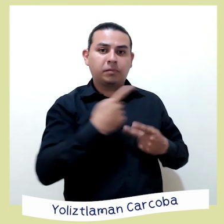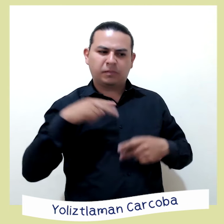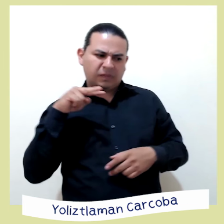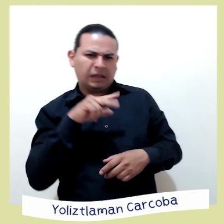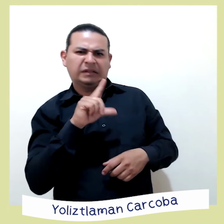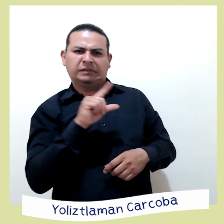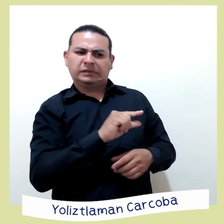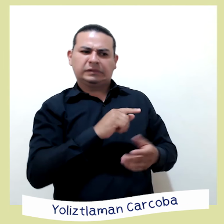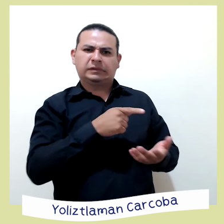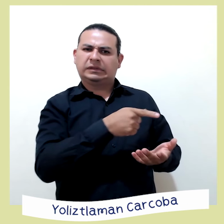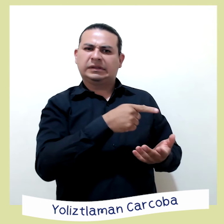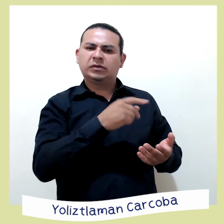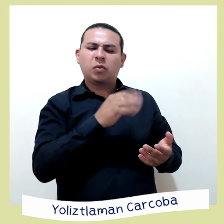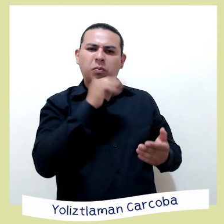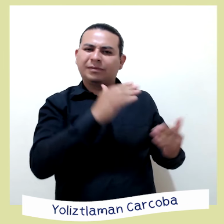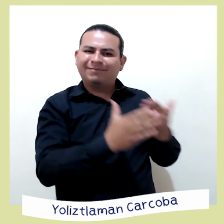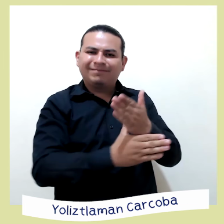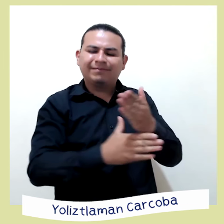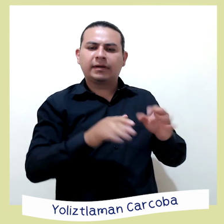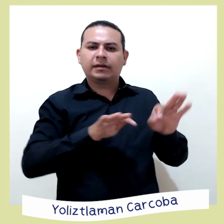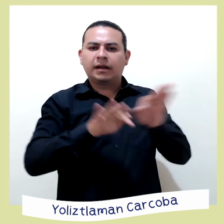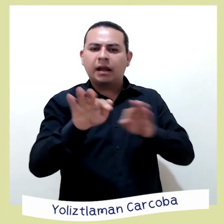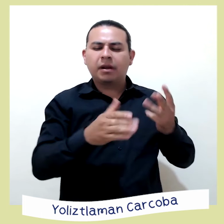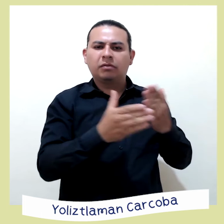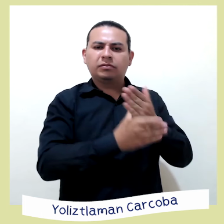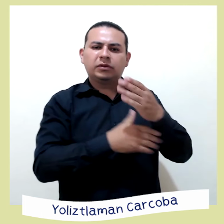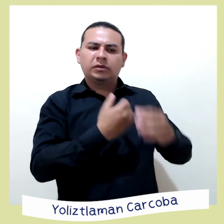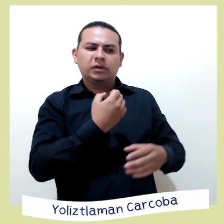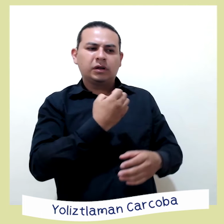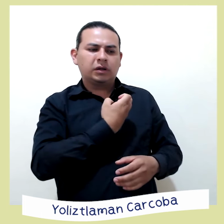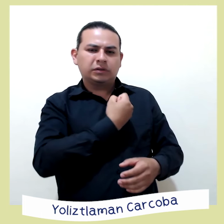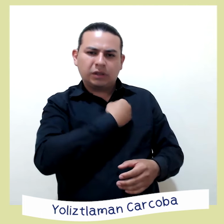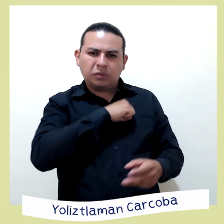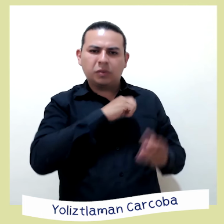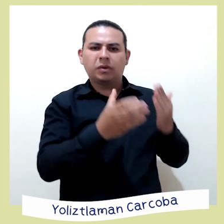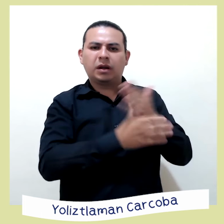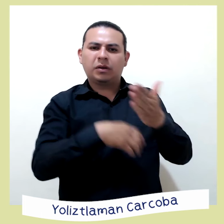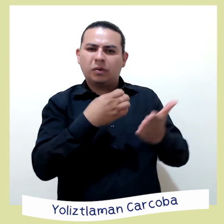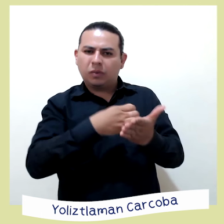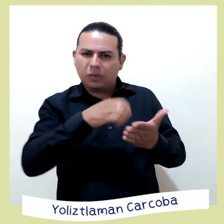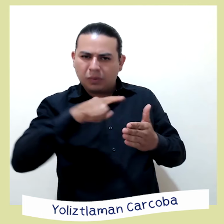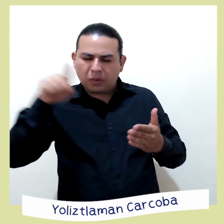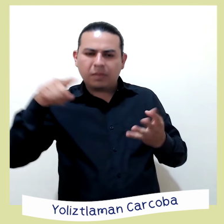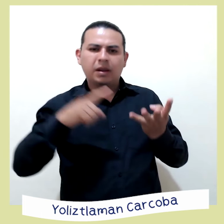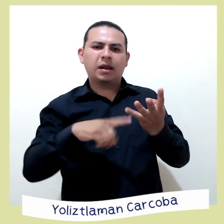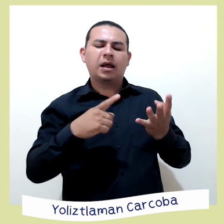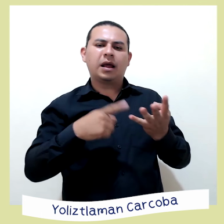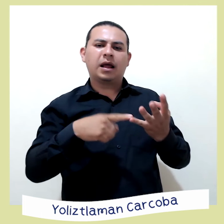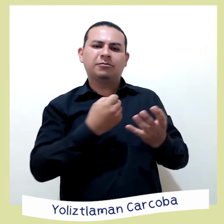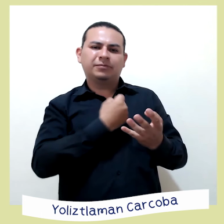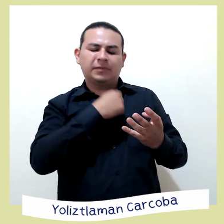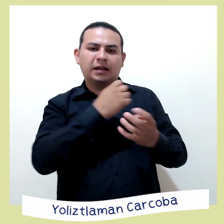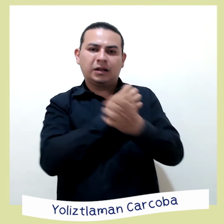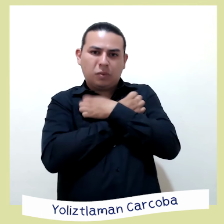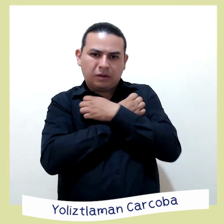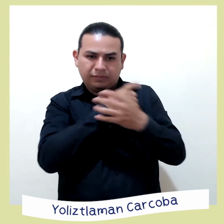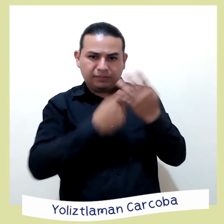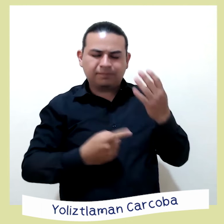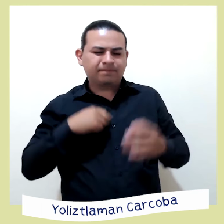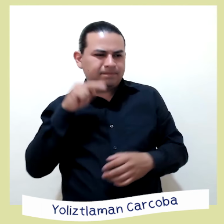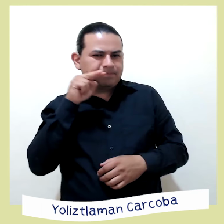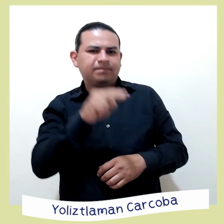rechazada desde su infancia, en muchos casos, de la sociedad al trabajo, a la educación y al esparcimiento,